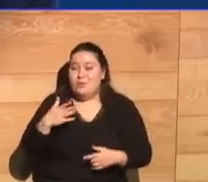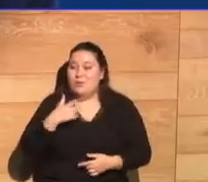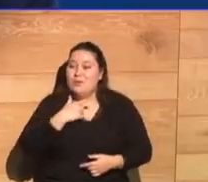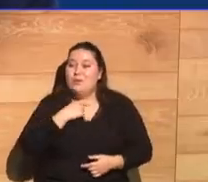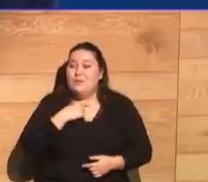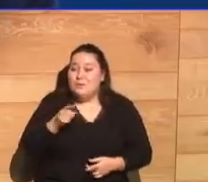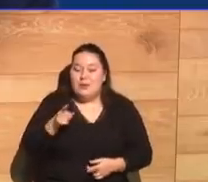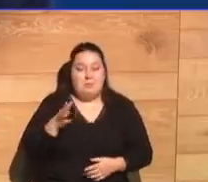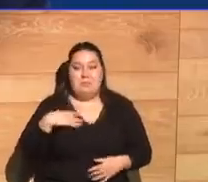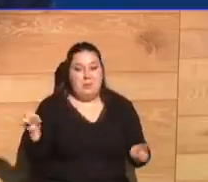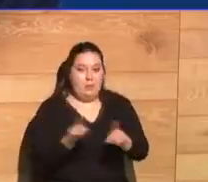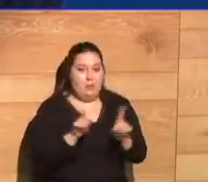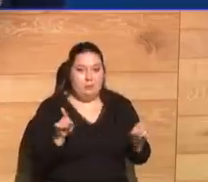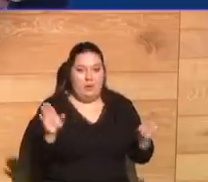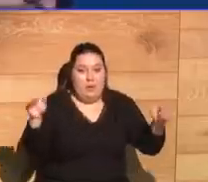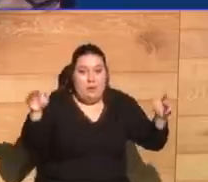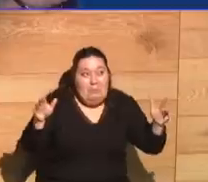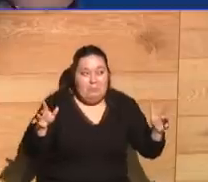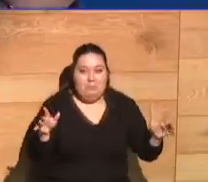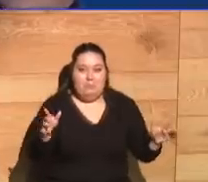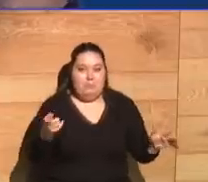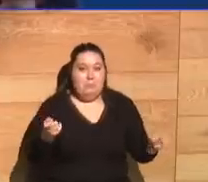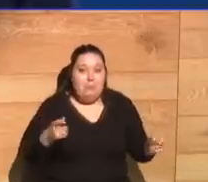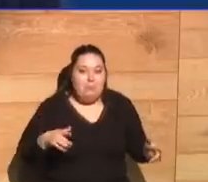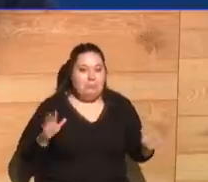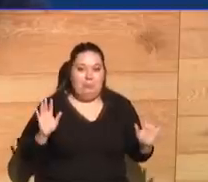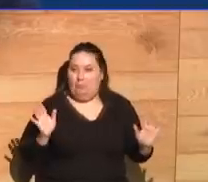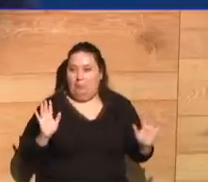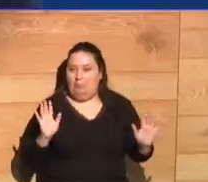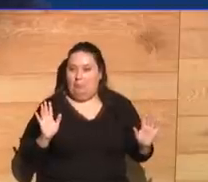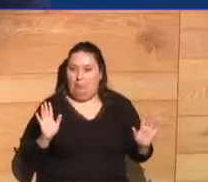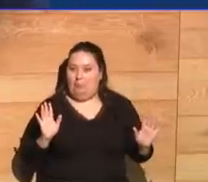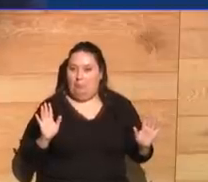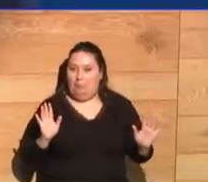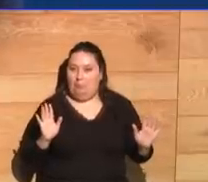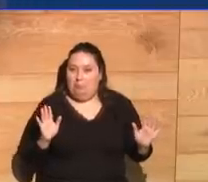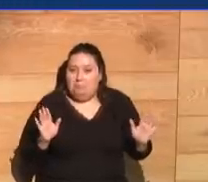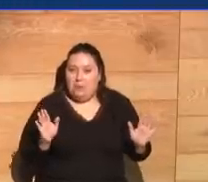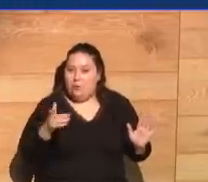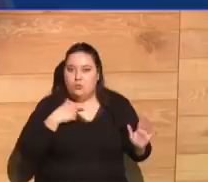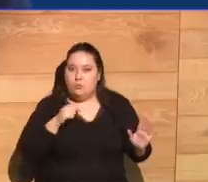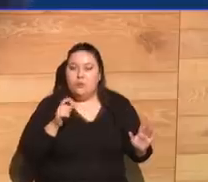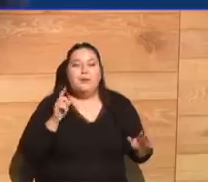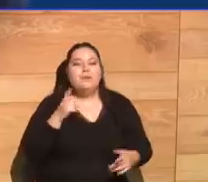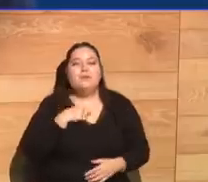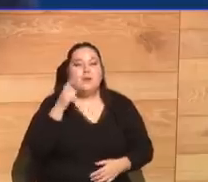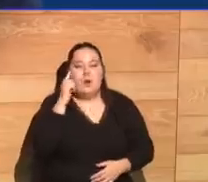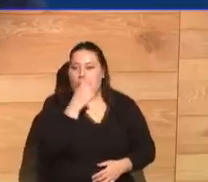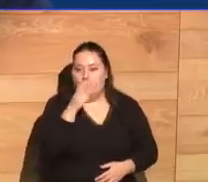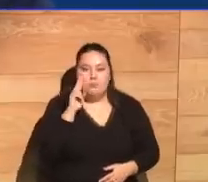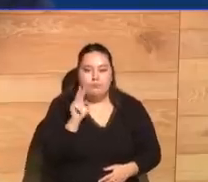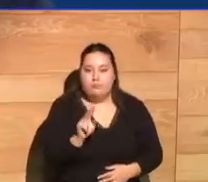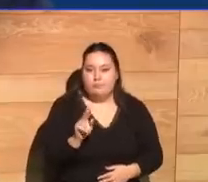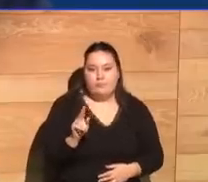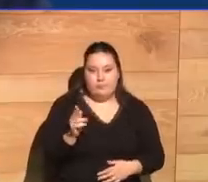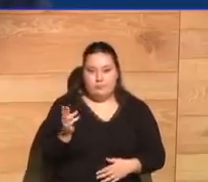a mí me da igual. O sea, que no me parece... Me parece que no... Que es lo de menos. A mí me gusta la mirada que tiene. ¡Abre! Me gusta la